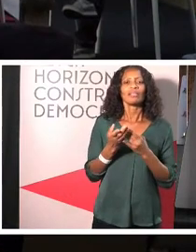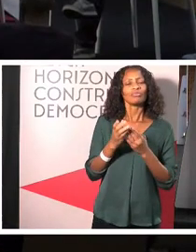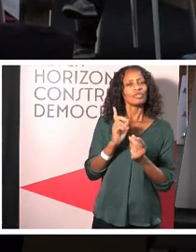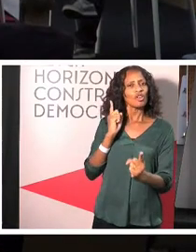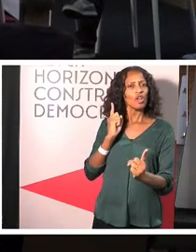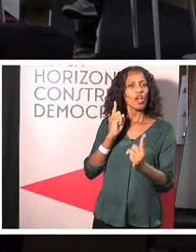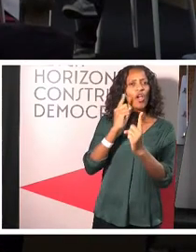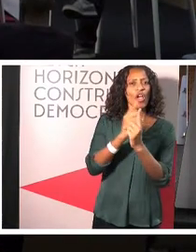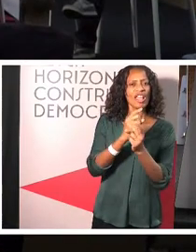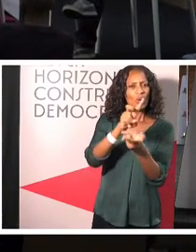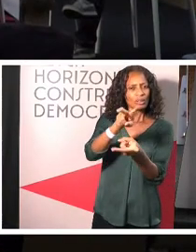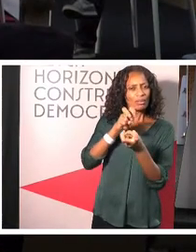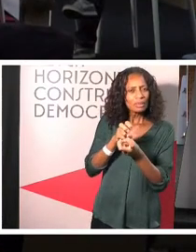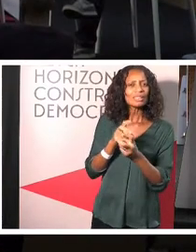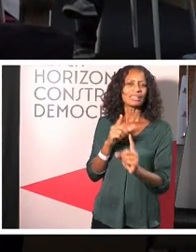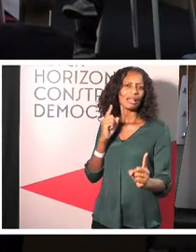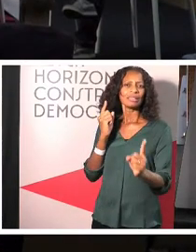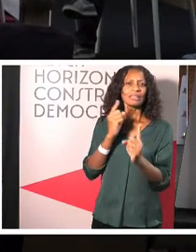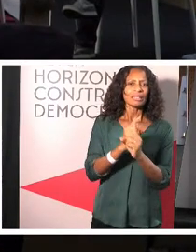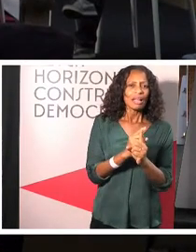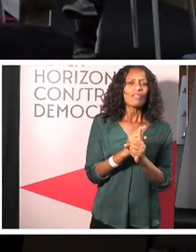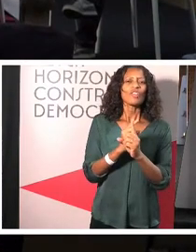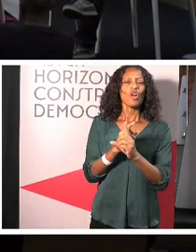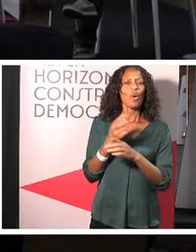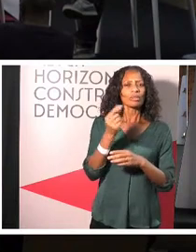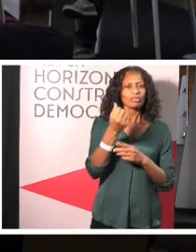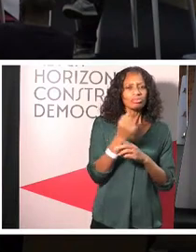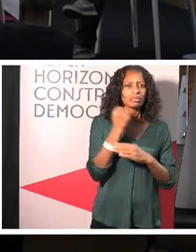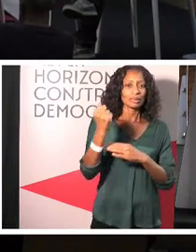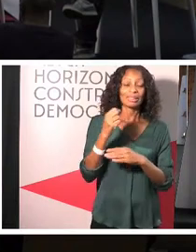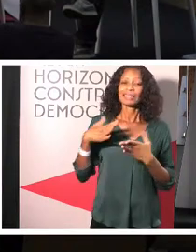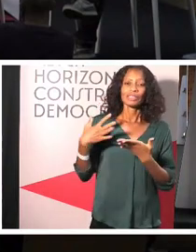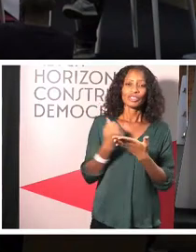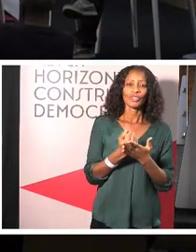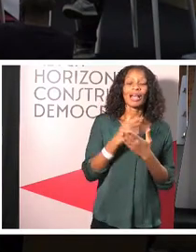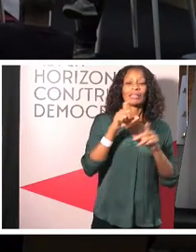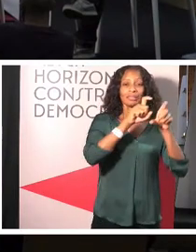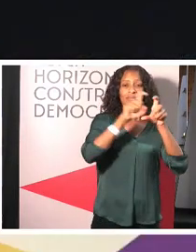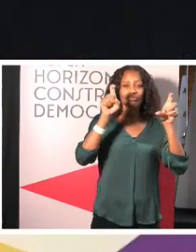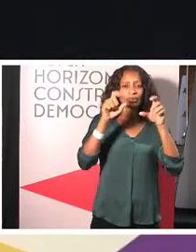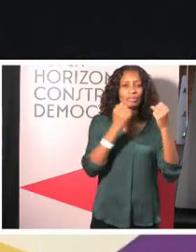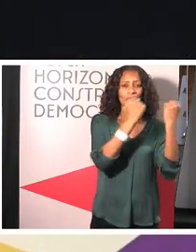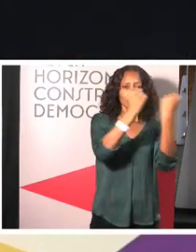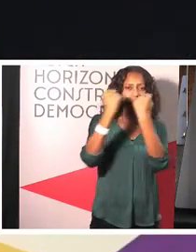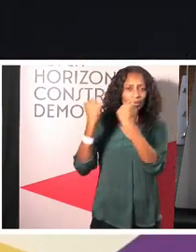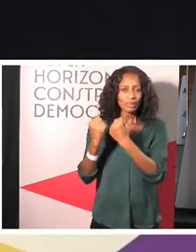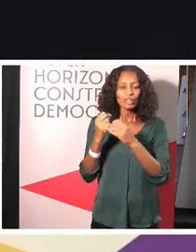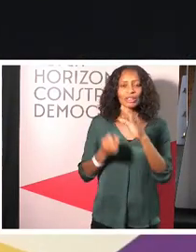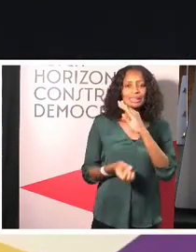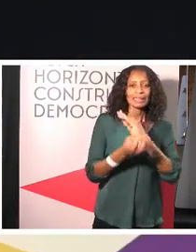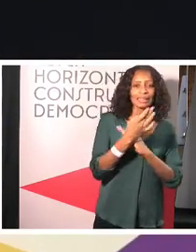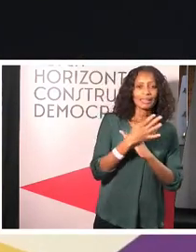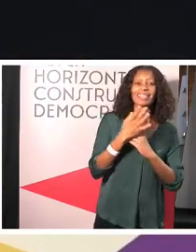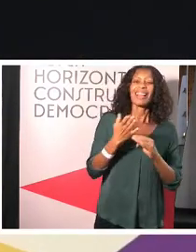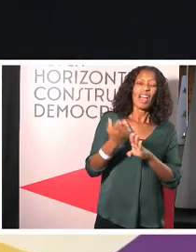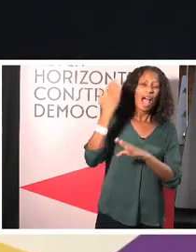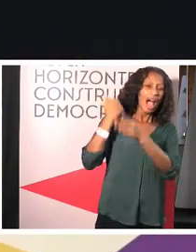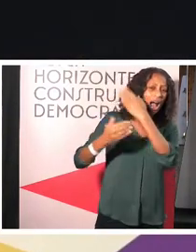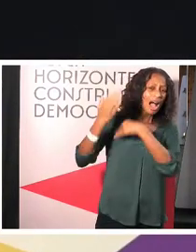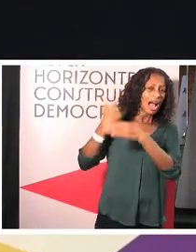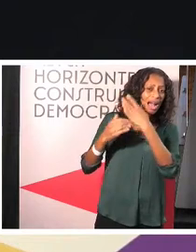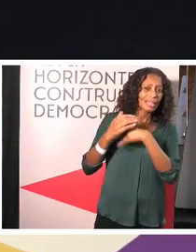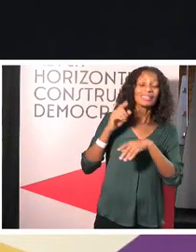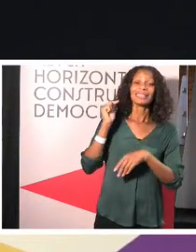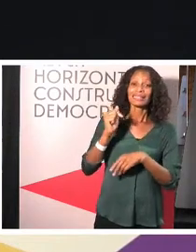a abrazarnos a todas estas instituciones que se habrían creado antes siquiera de que existiera el neoliberalismo, como la